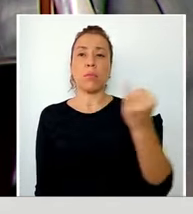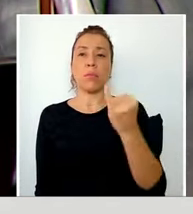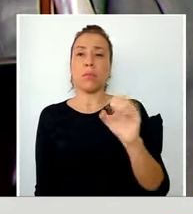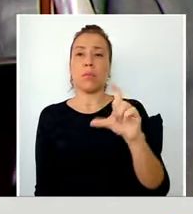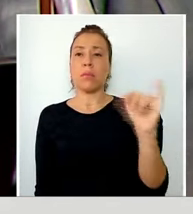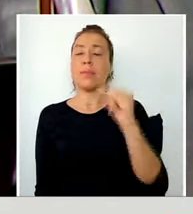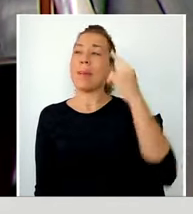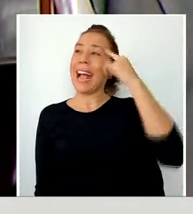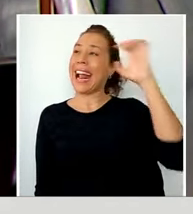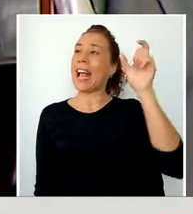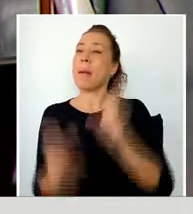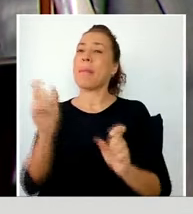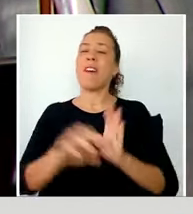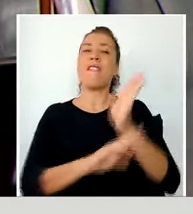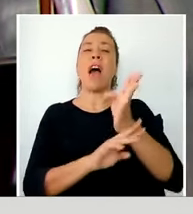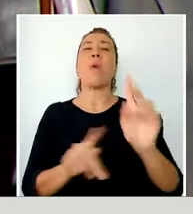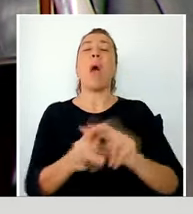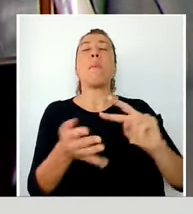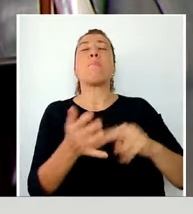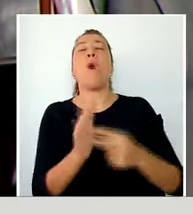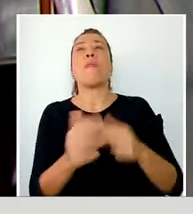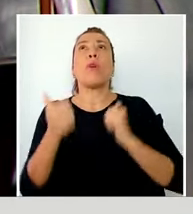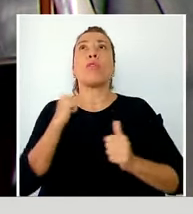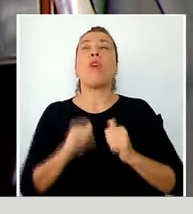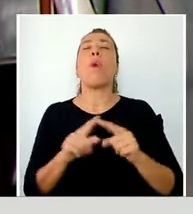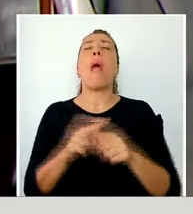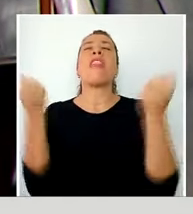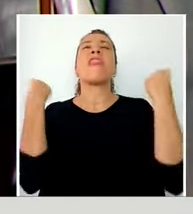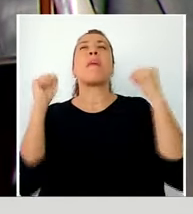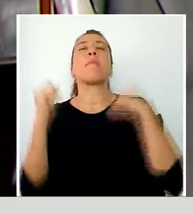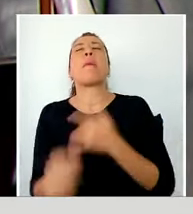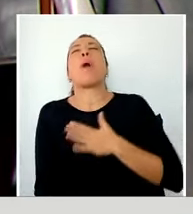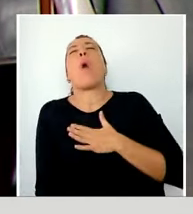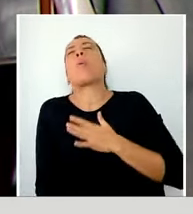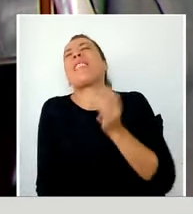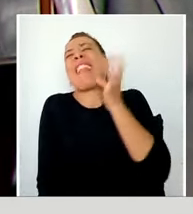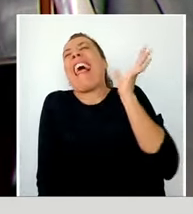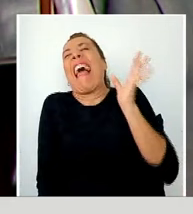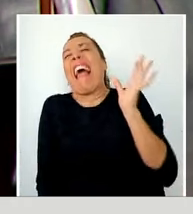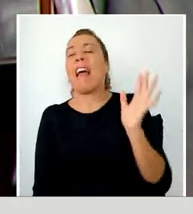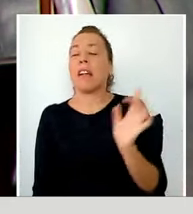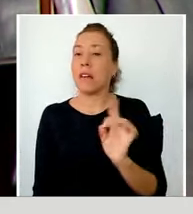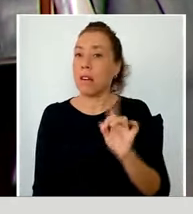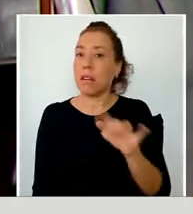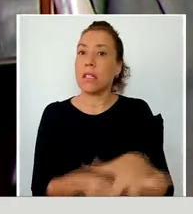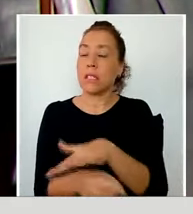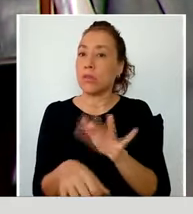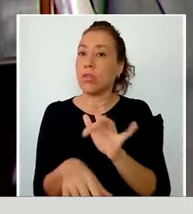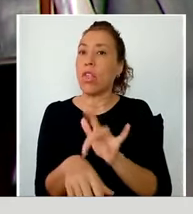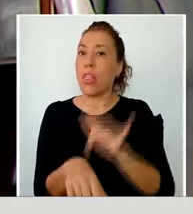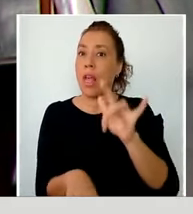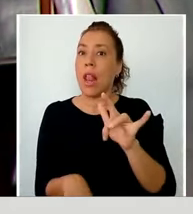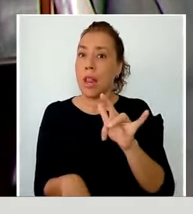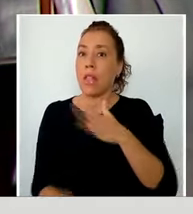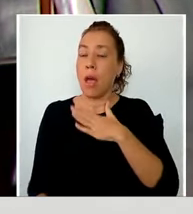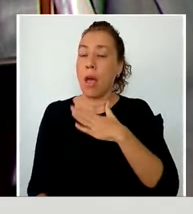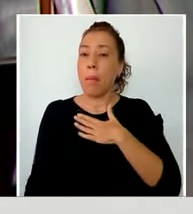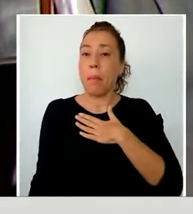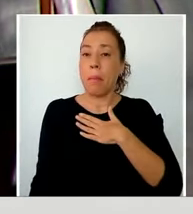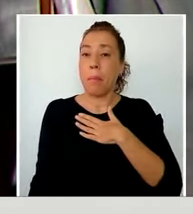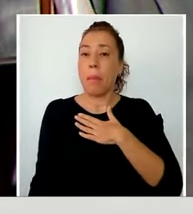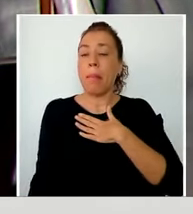gente va a pasar malos rato por deporte por gusto aquí tenemos situaciones bien críticas en mi región y yo me imagino que